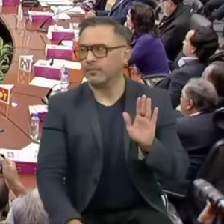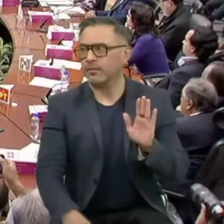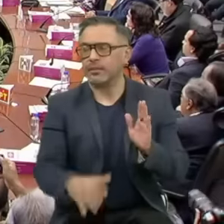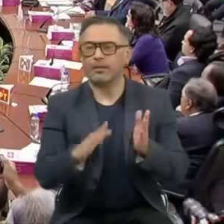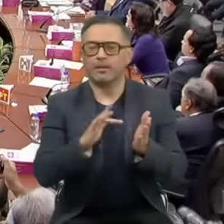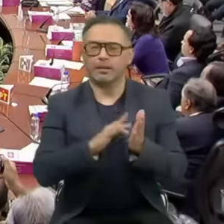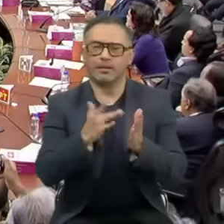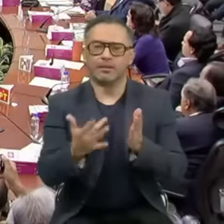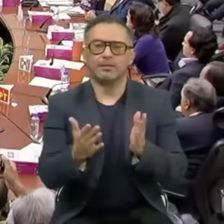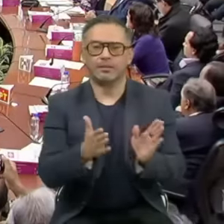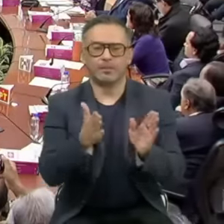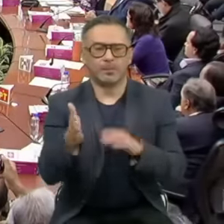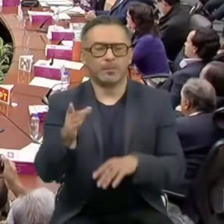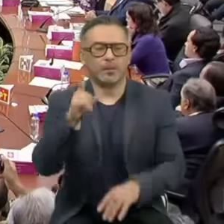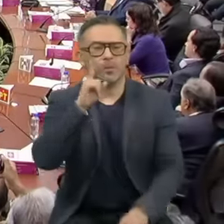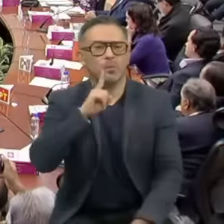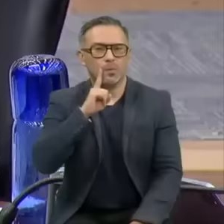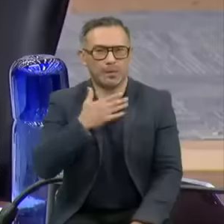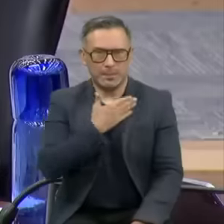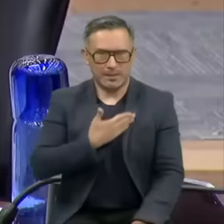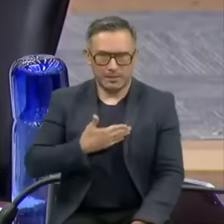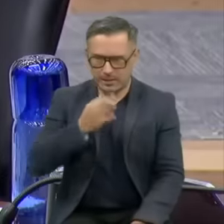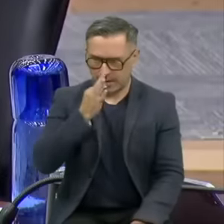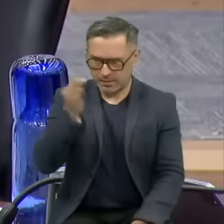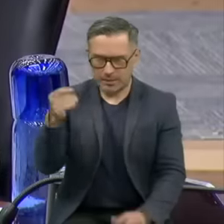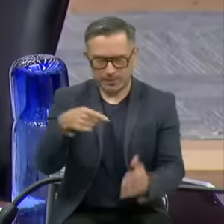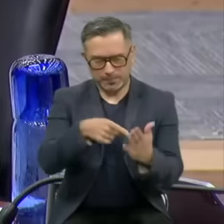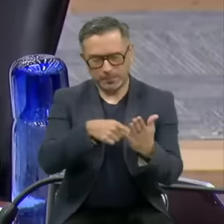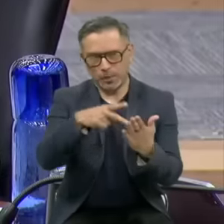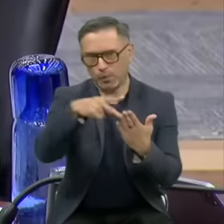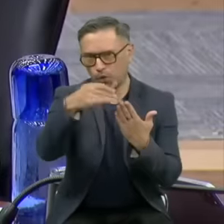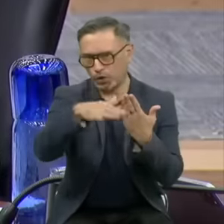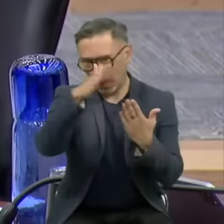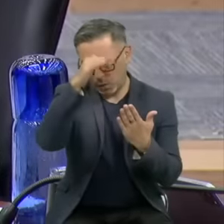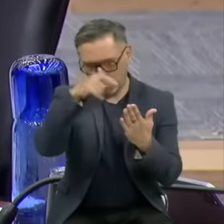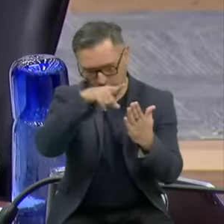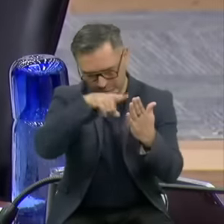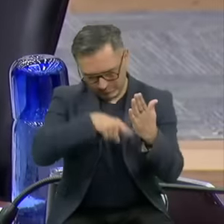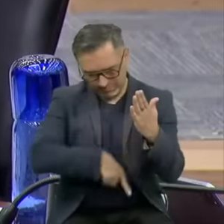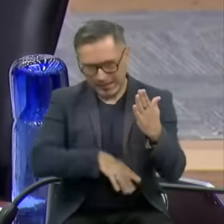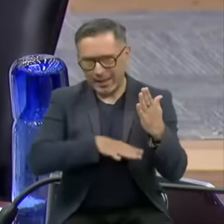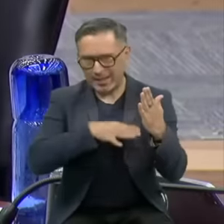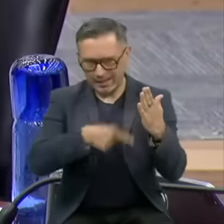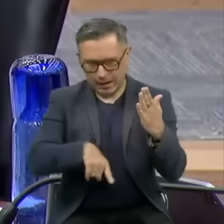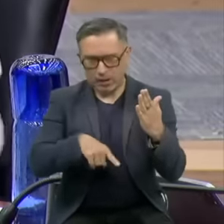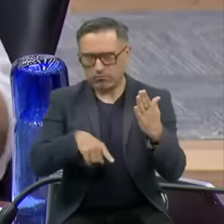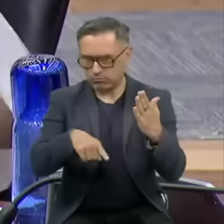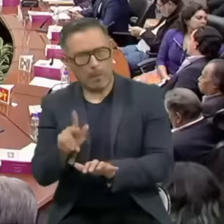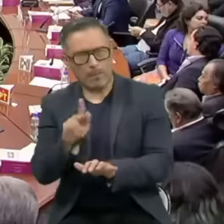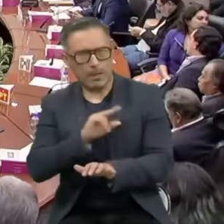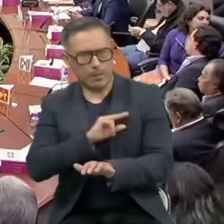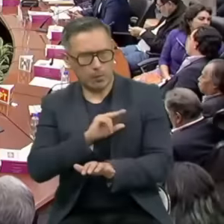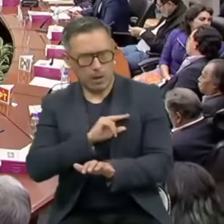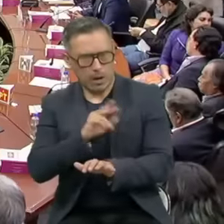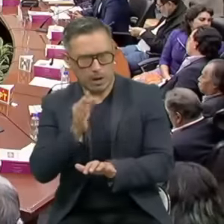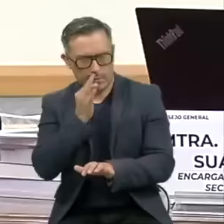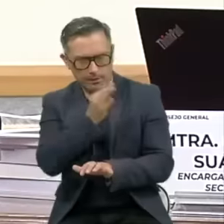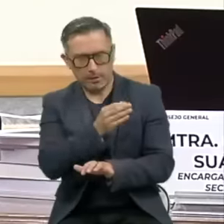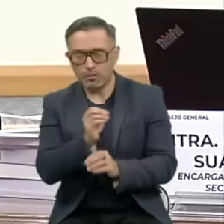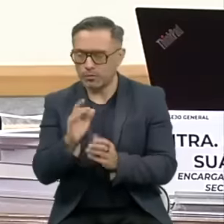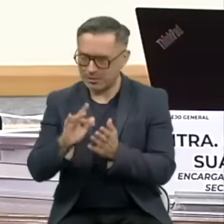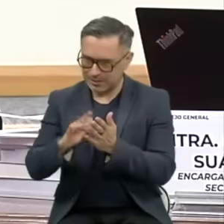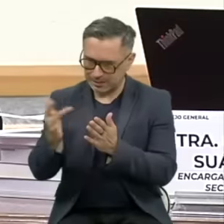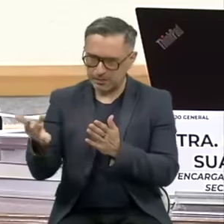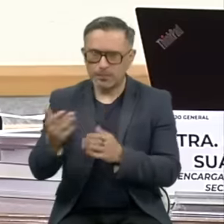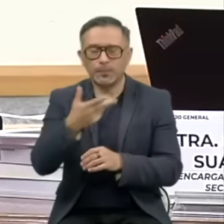Gracias. Consejera Presidenta, el proyecto de acuerdo se aprueba en lo general por unanimidad. Consejeras y